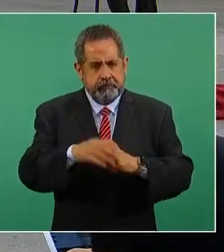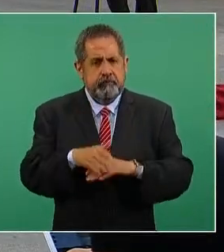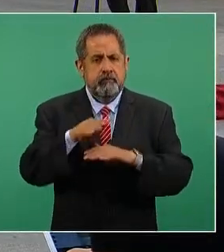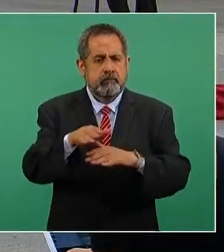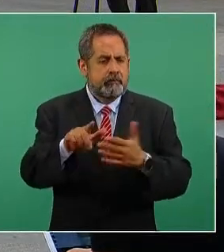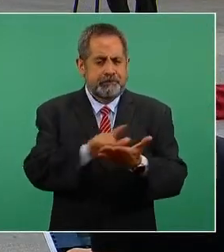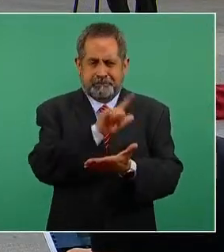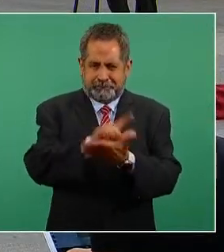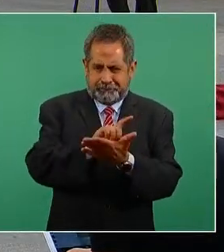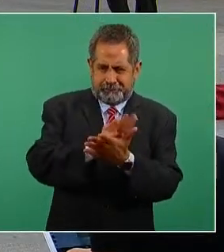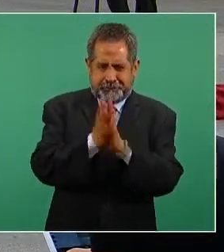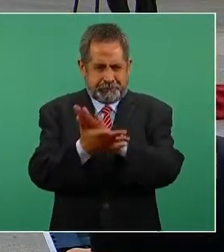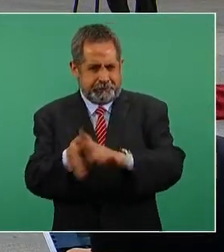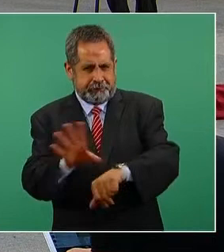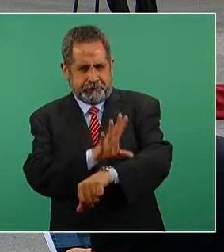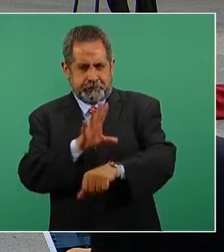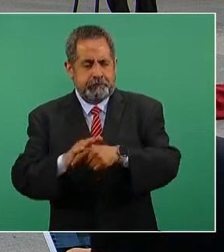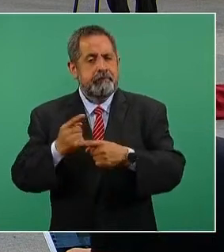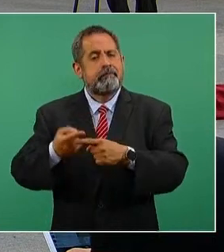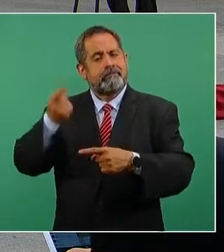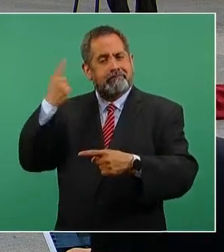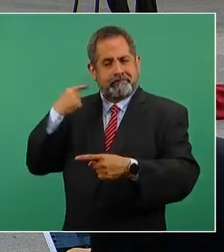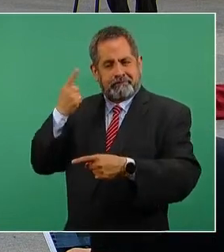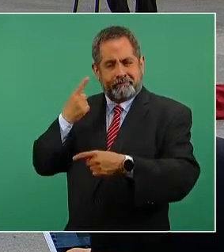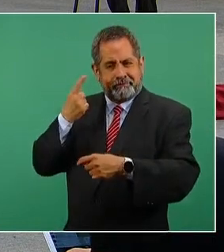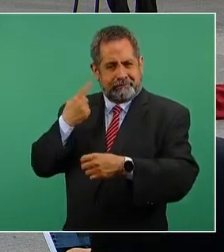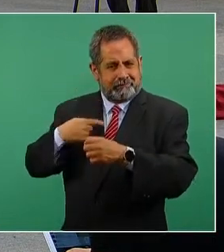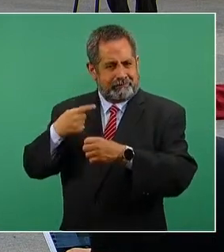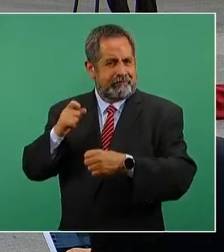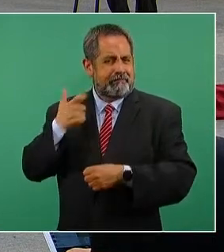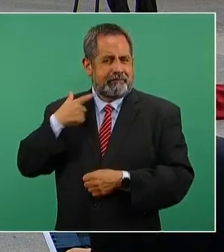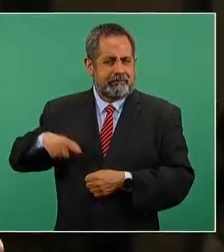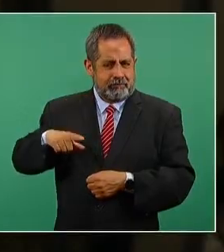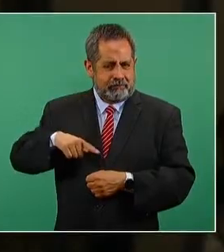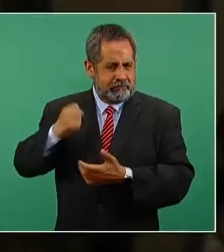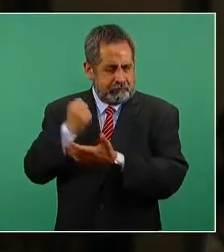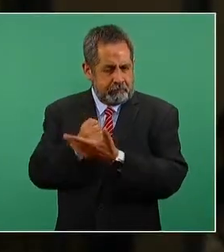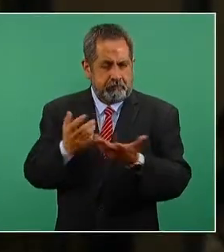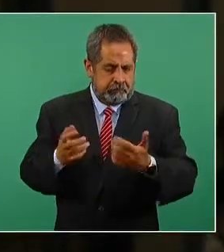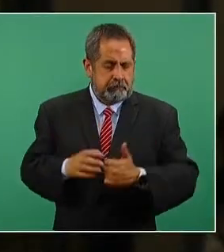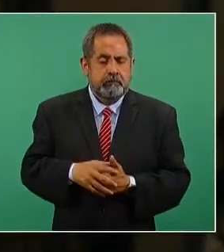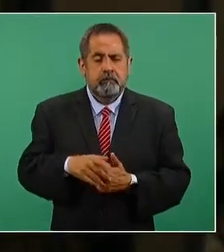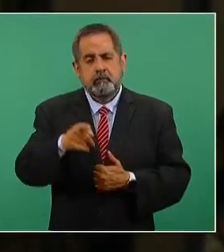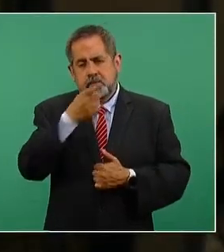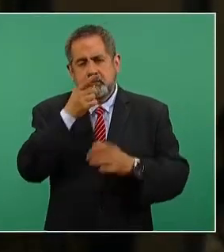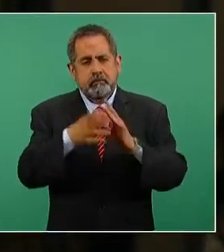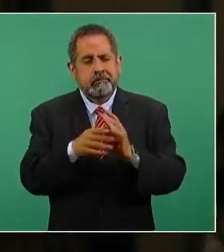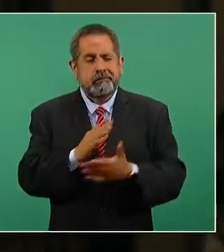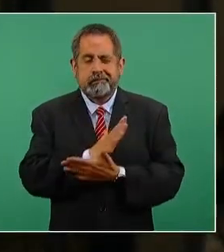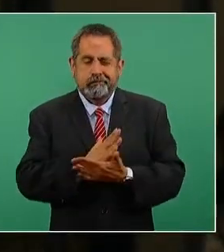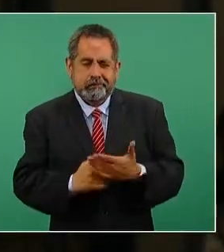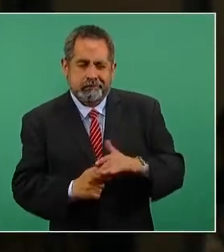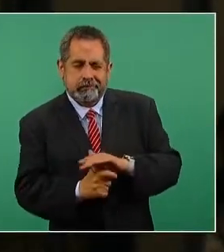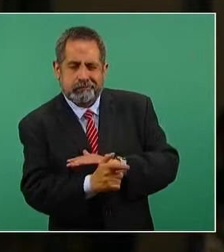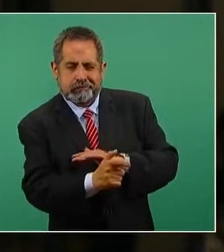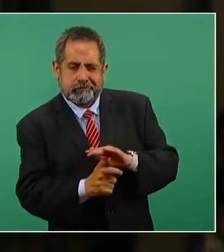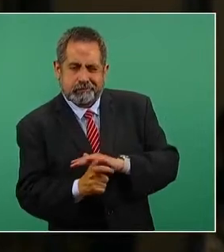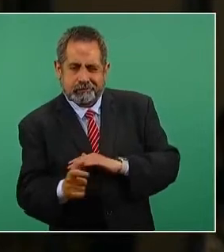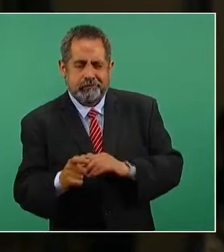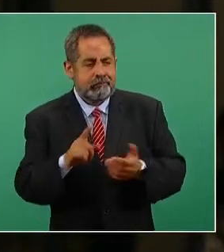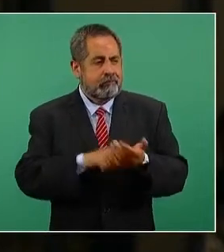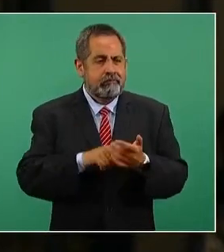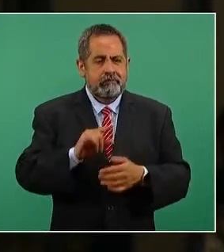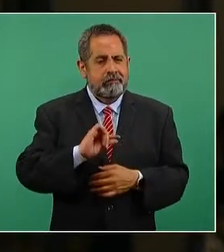reforma energética aprobada en el sexenio pasado, usted refirió que se daban estos famosos moches por parte de las